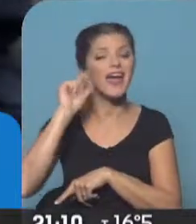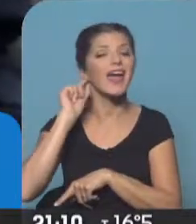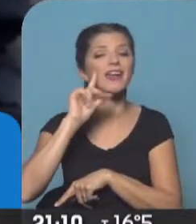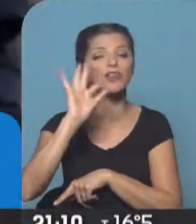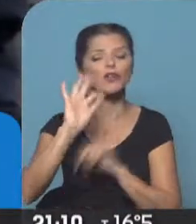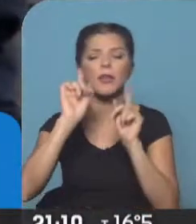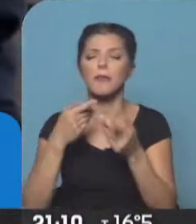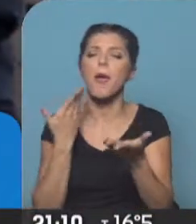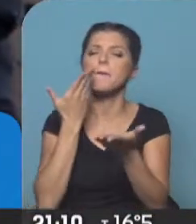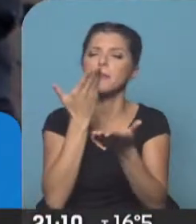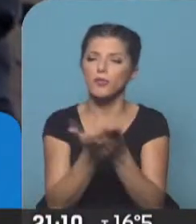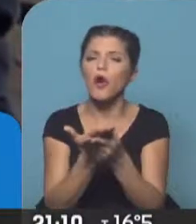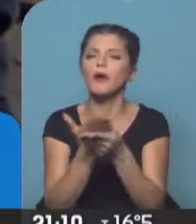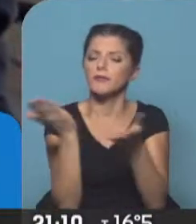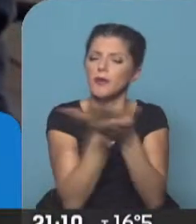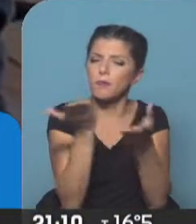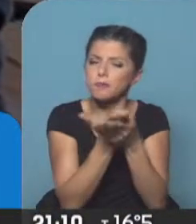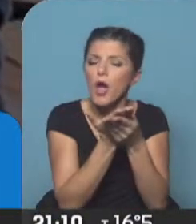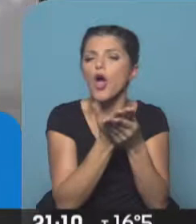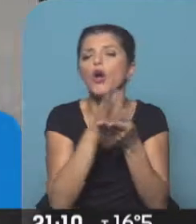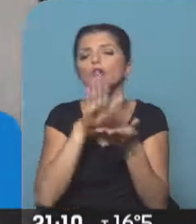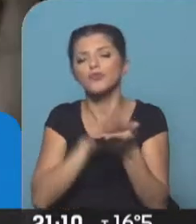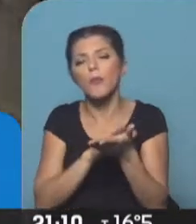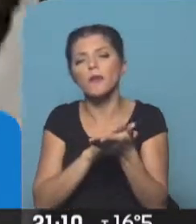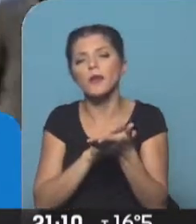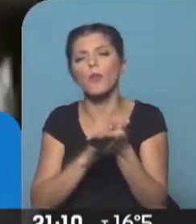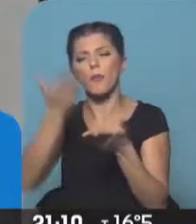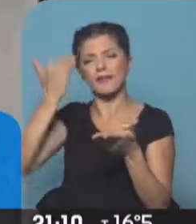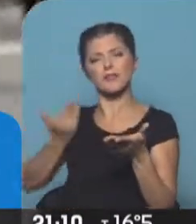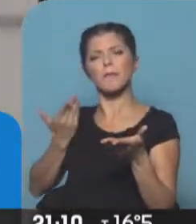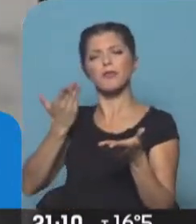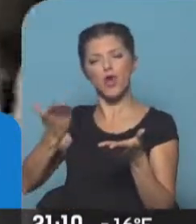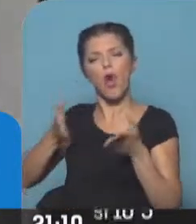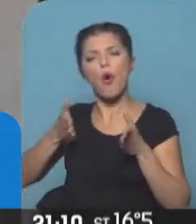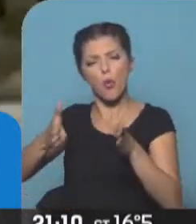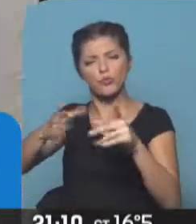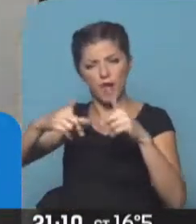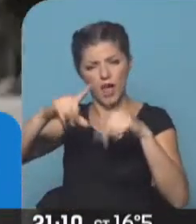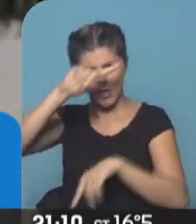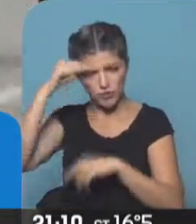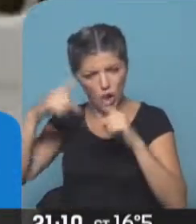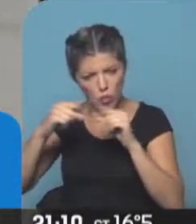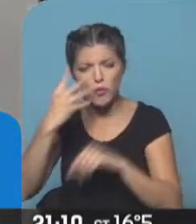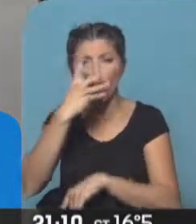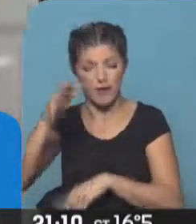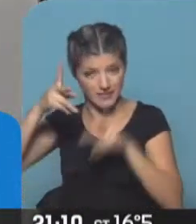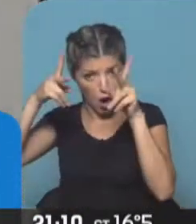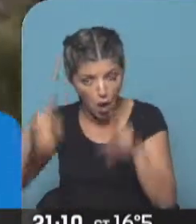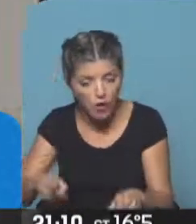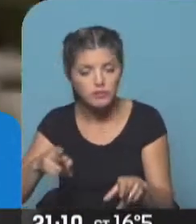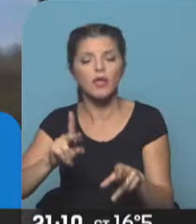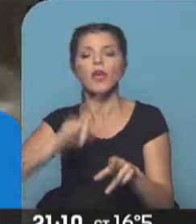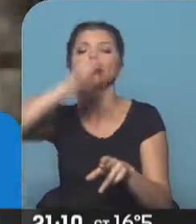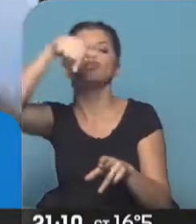la unificación del expediente con el de la causa en la que se ordenó el desalojo del corte de la Ruta Nacional 40, que derivó en el operativo